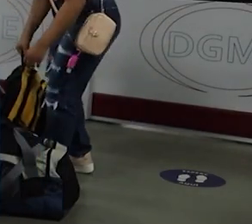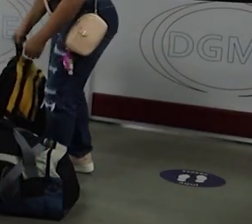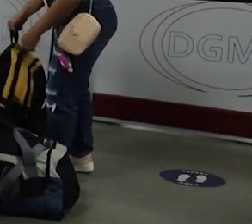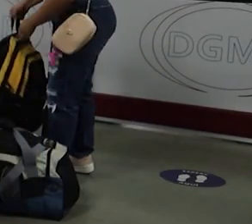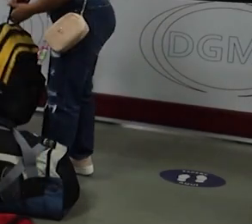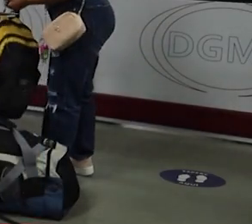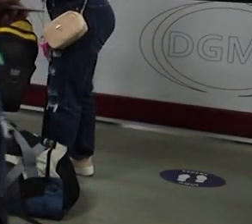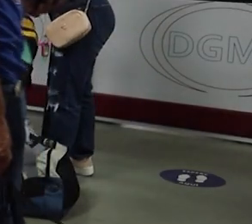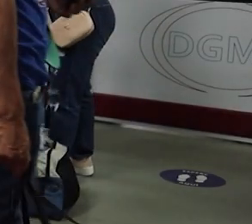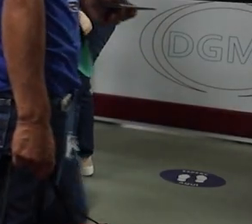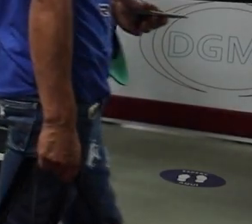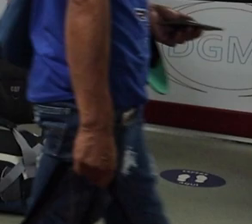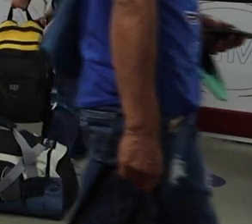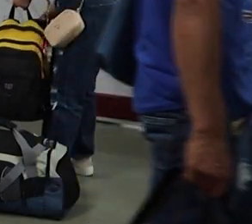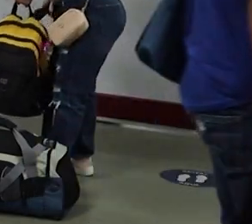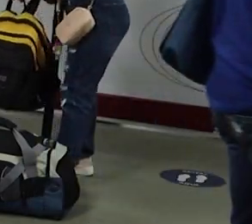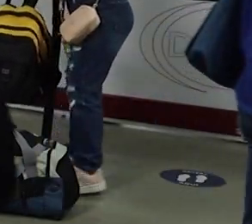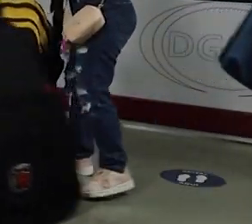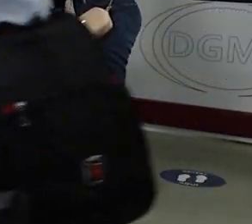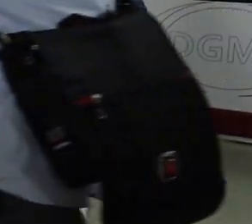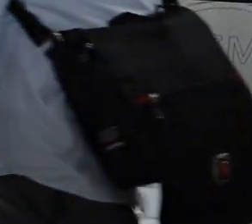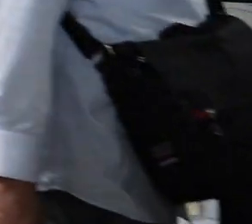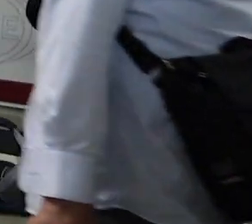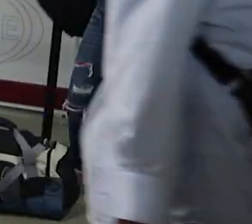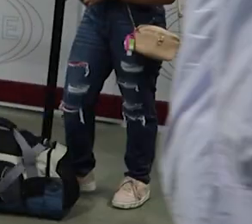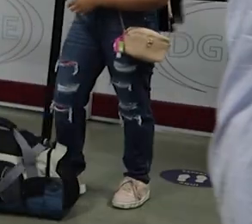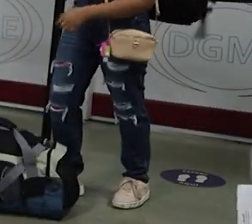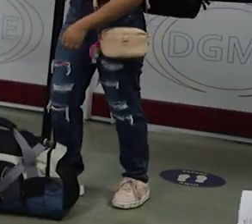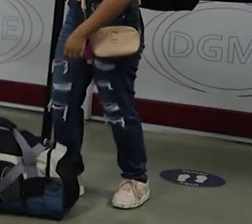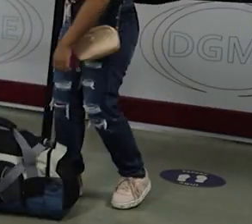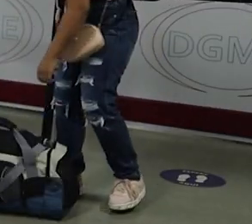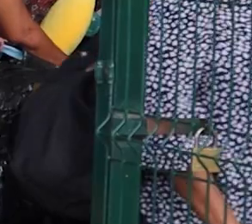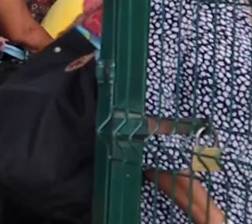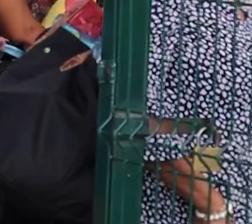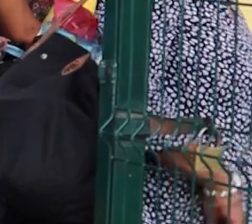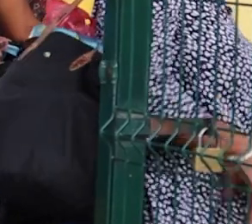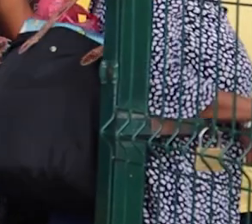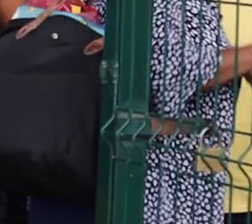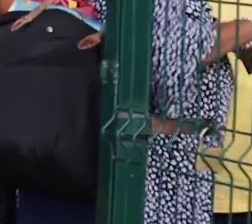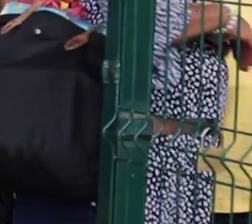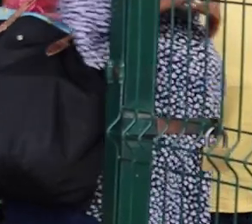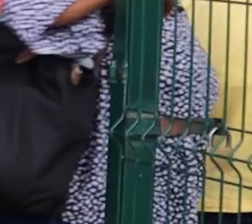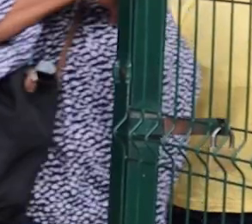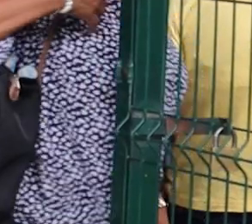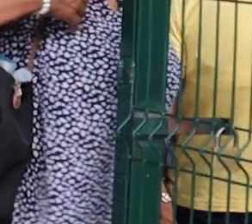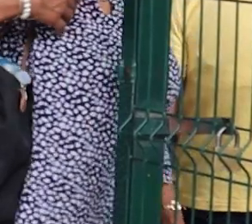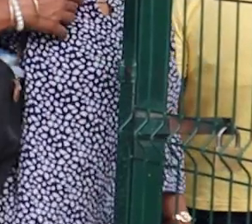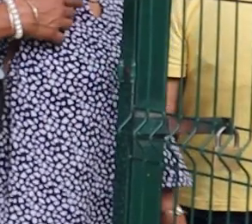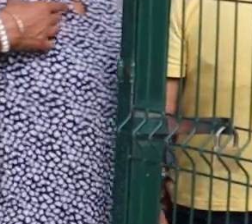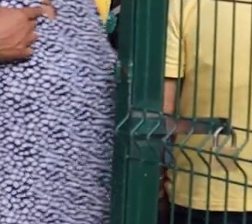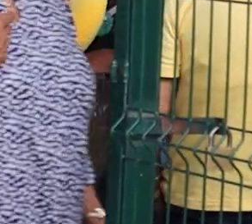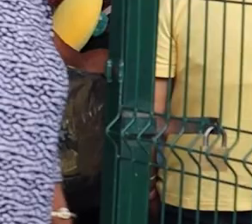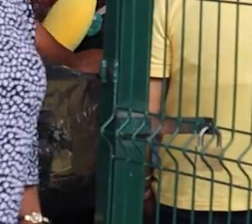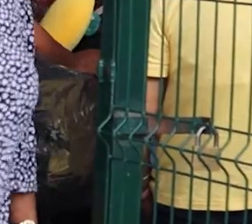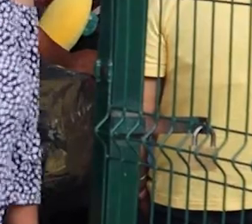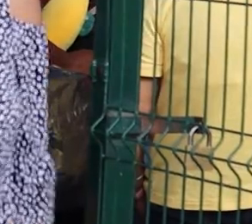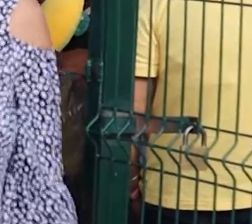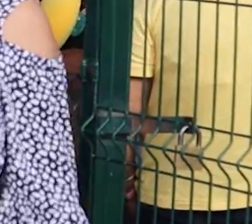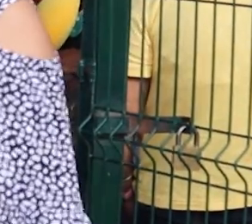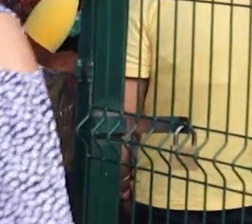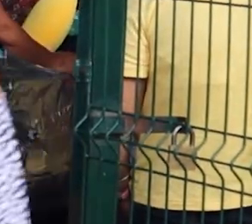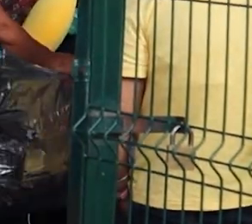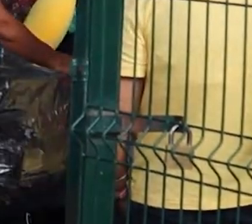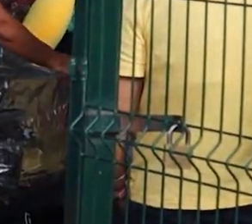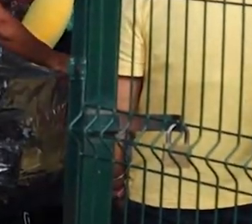que no se otorgarán permisos de trabajo a los solicitantes de Refugio de forma inmediata y para renovar los permisos vigentes será necesario